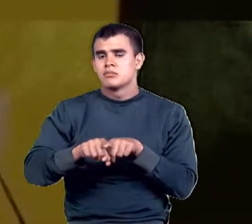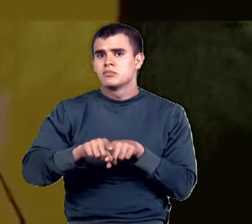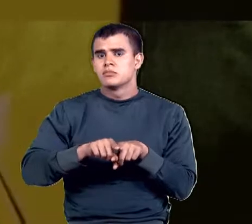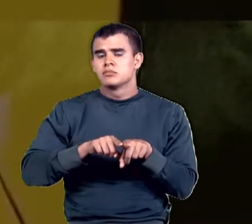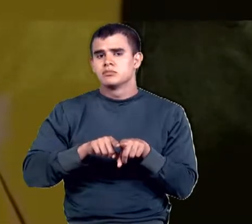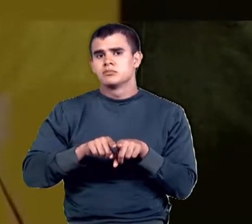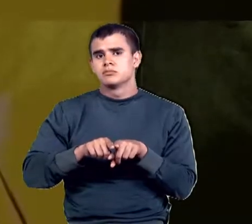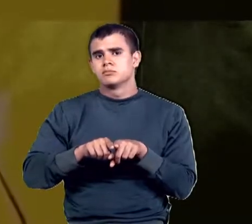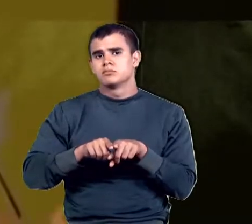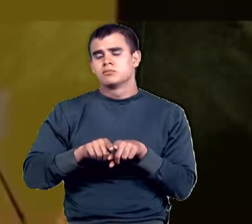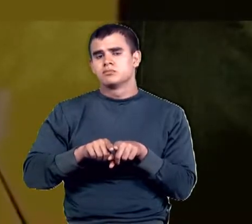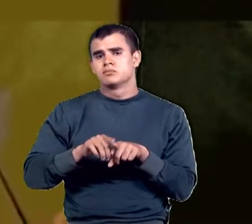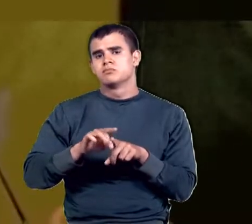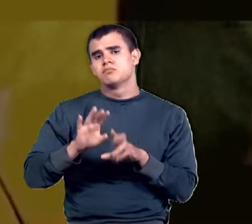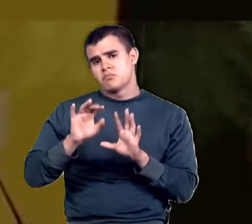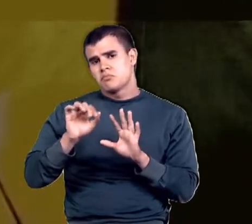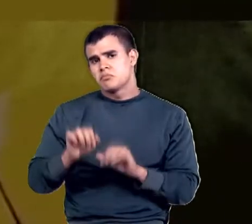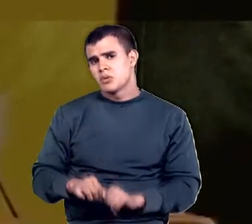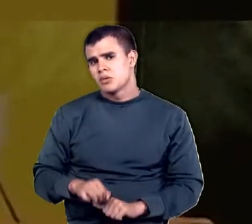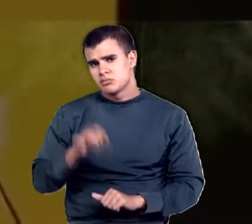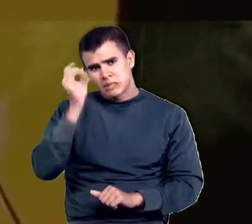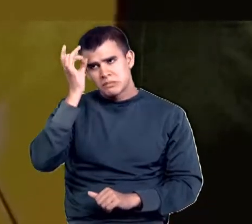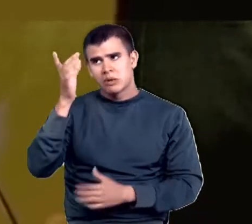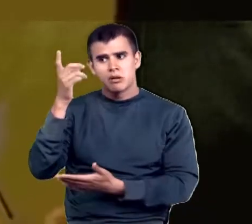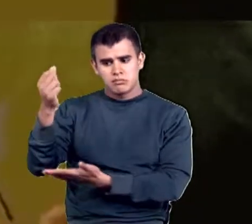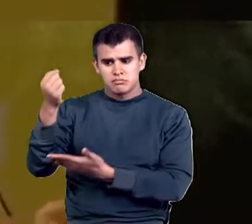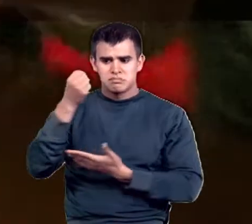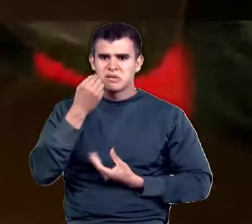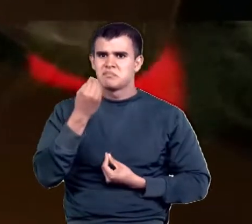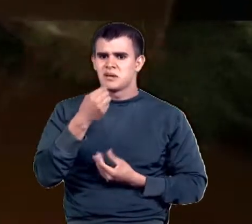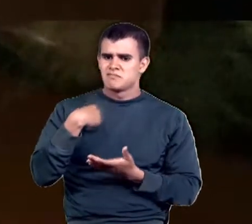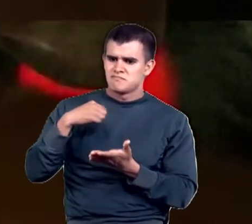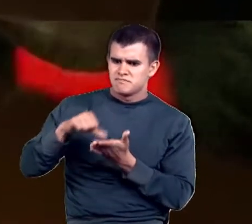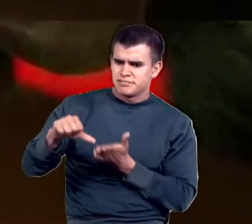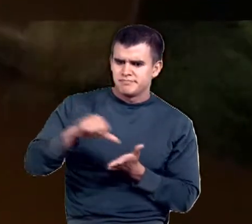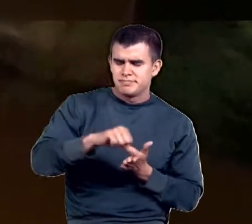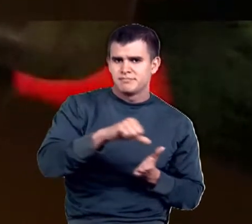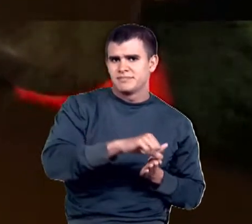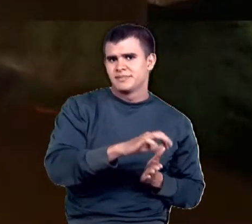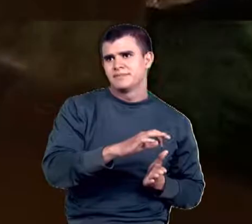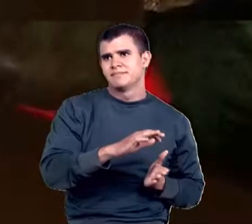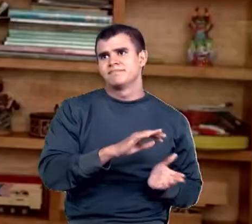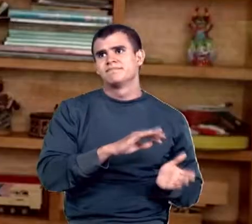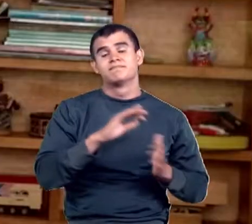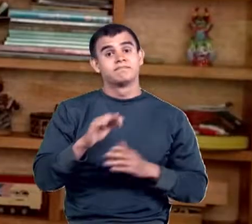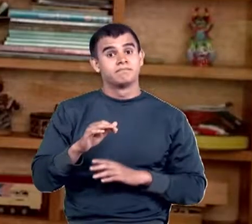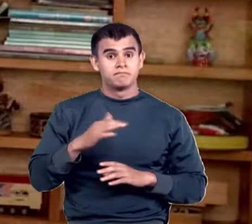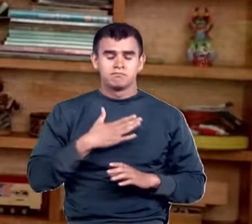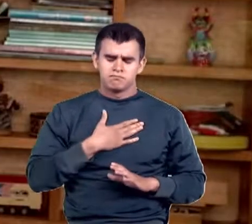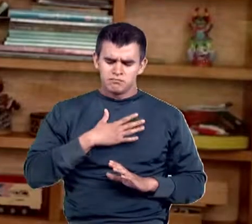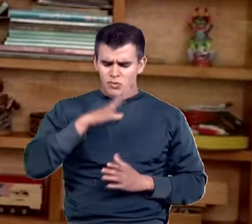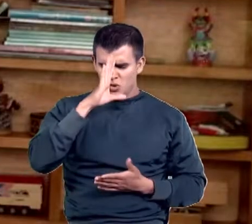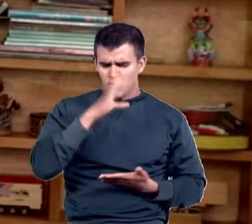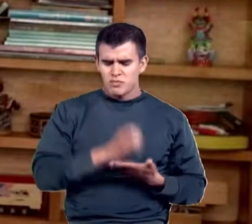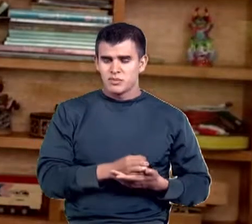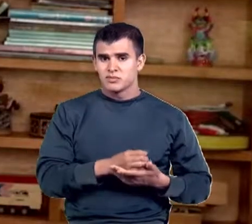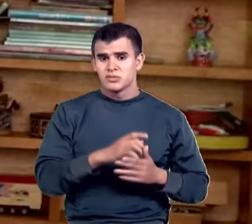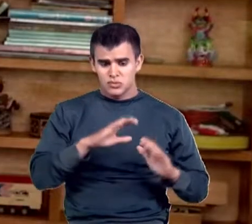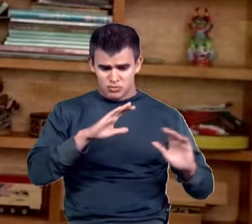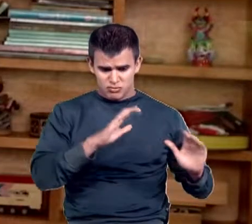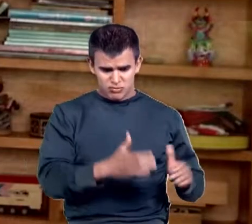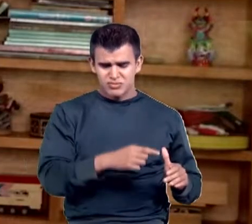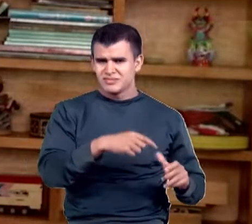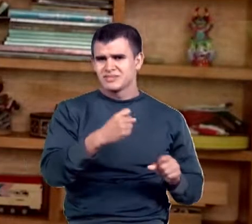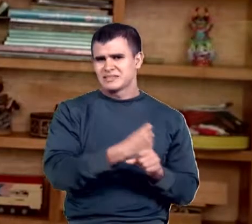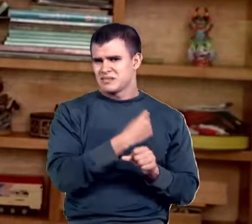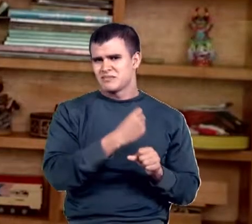esta convocatoria vamos a tener un dinero para financiar, ¿sí? Entonces yo lo que digo es, las